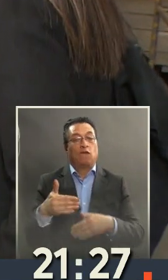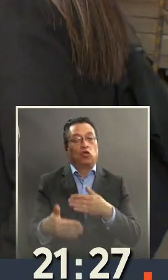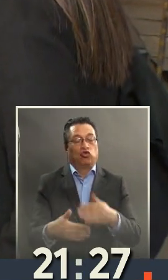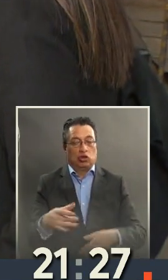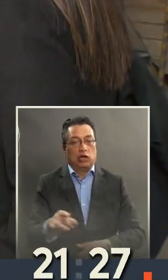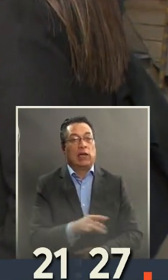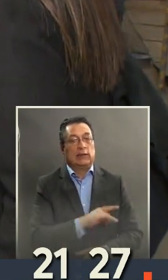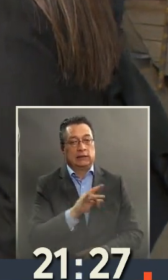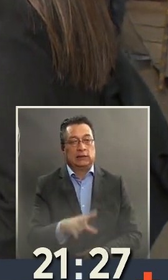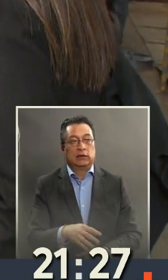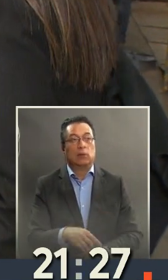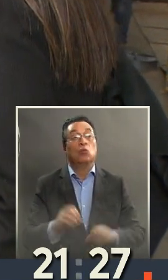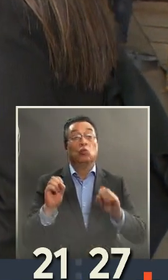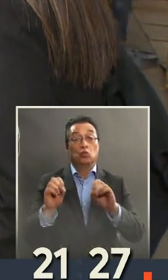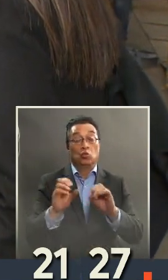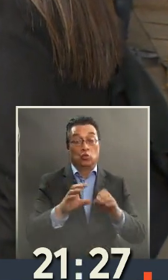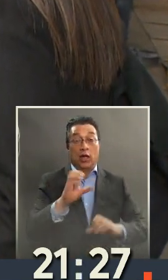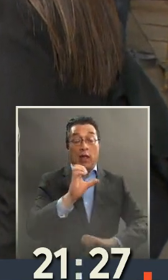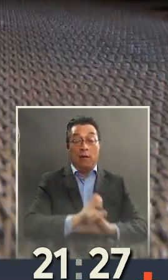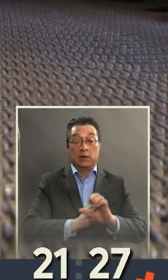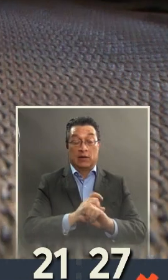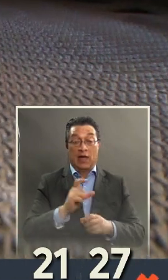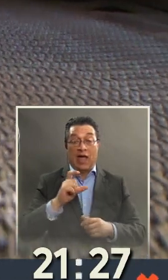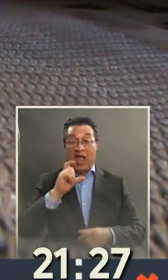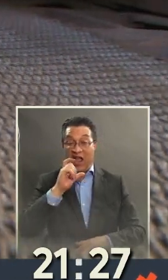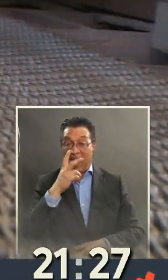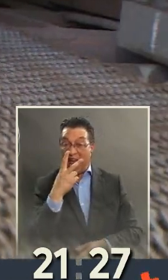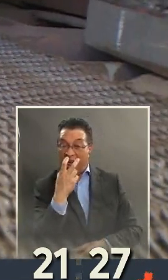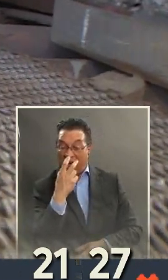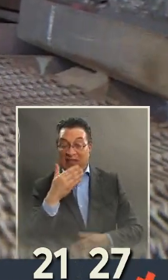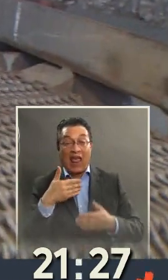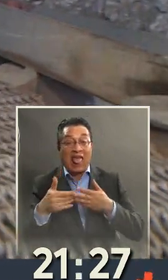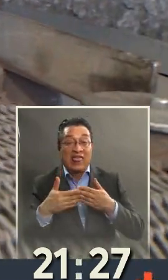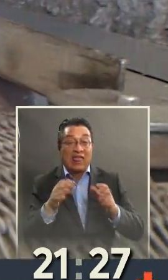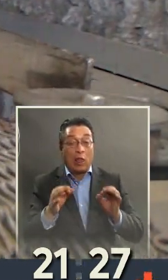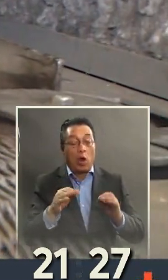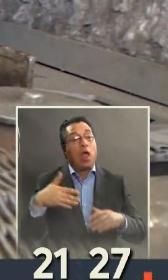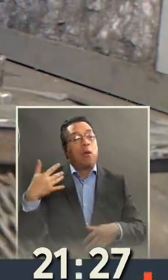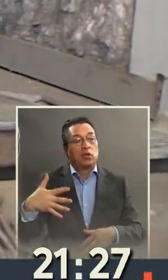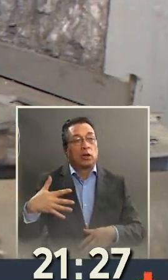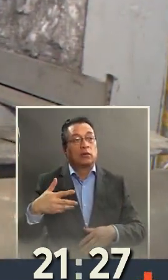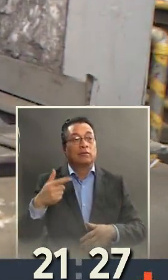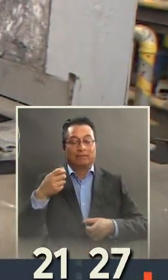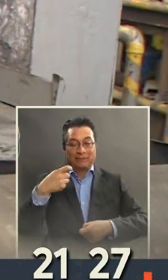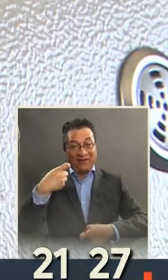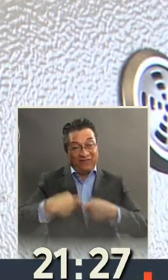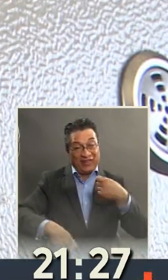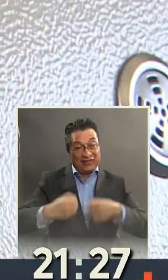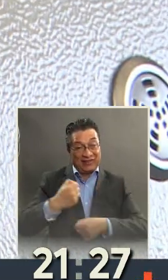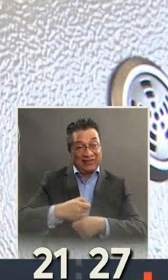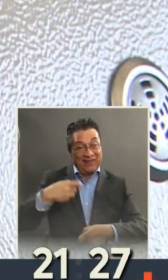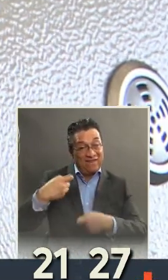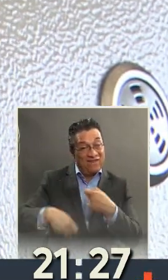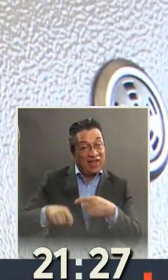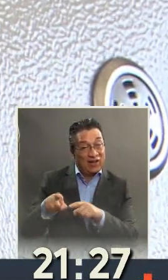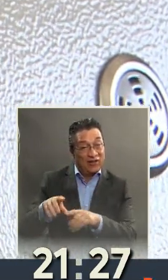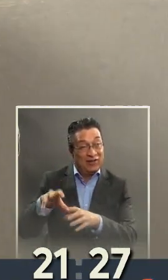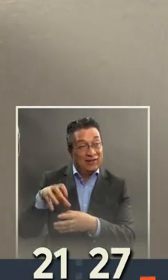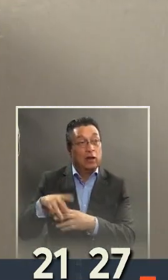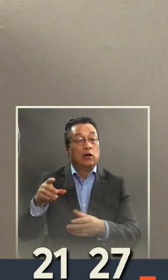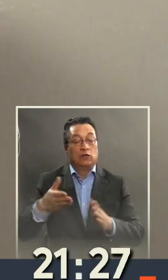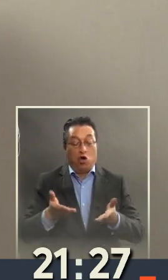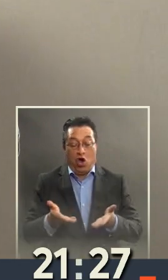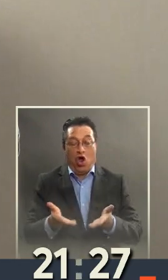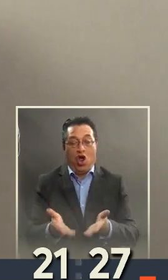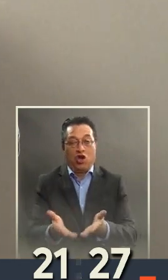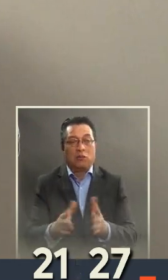Para cientos de empresas, el gas natural es fundamental. En el caso de la metalurgia que lidera Patricio, este horno, que exige más de